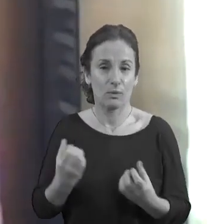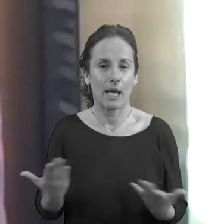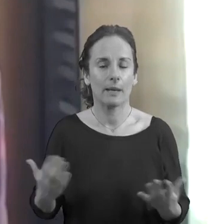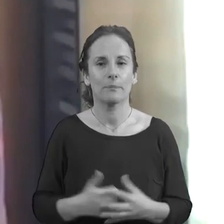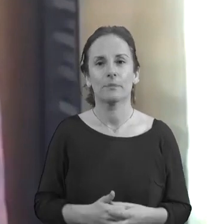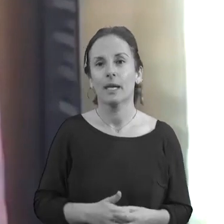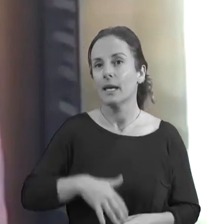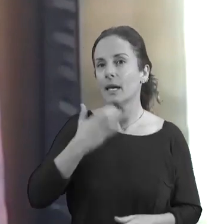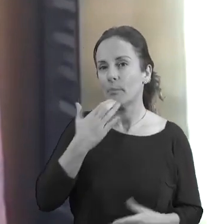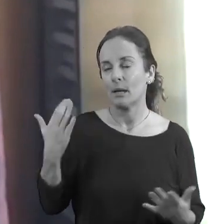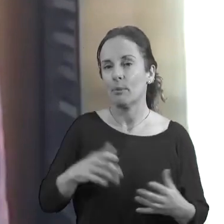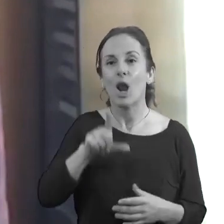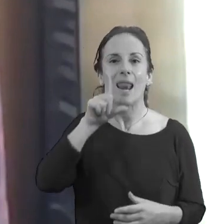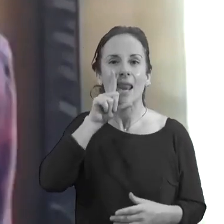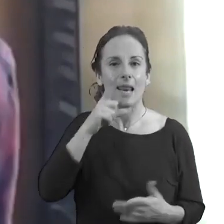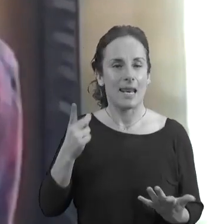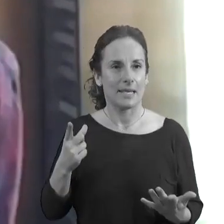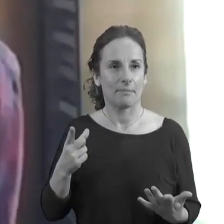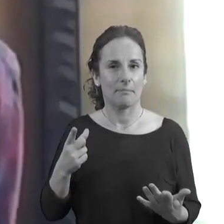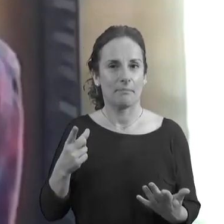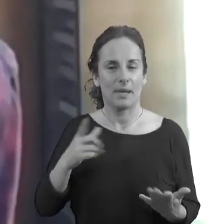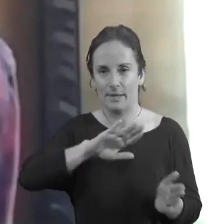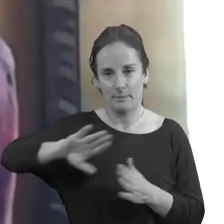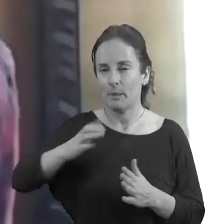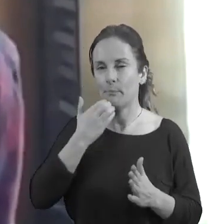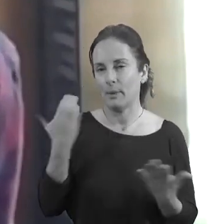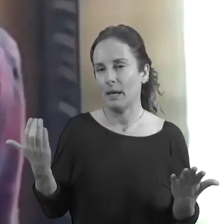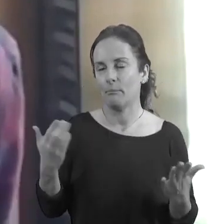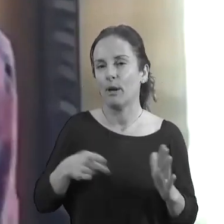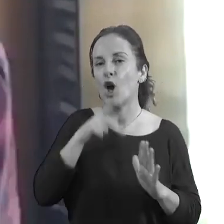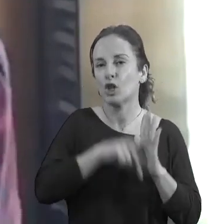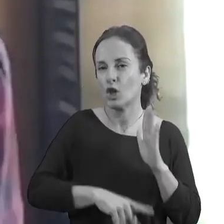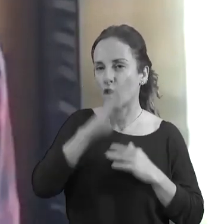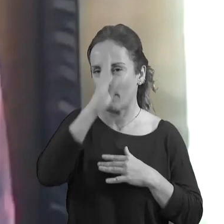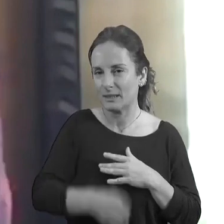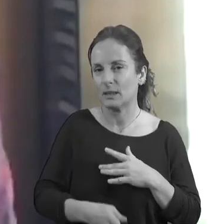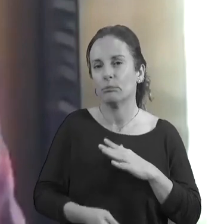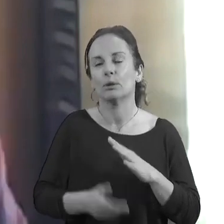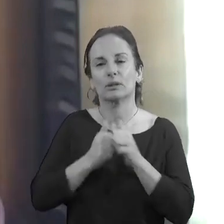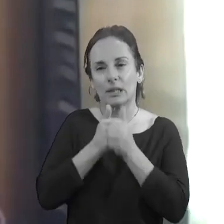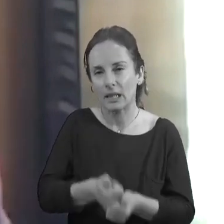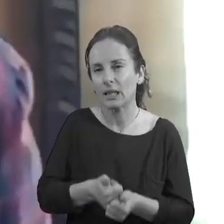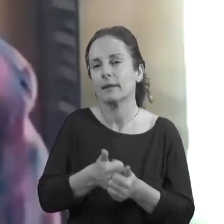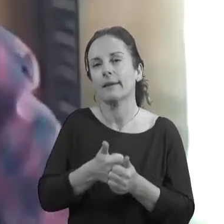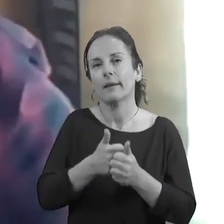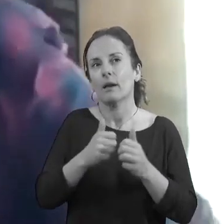ser lesbianas, creo que no son heteronormativas en el sentido de seguir esos patrones y de reproducir, ¿no?